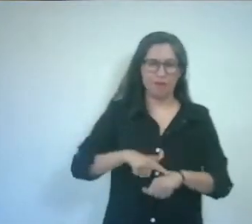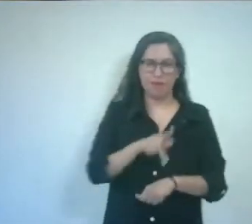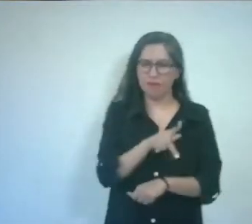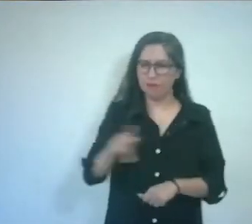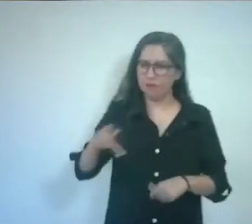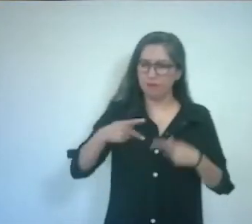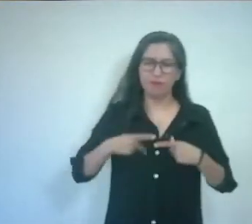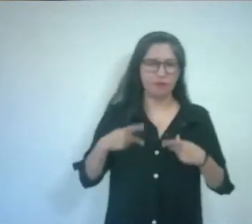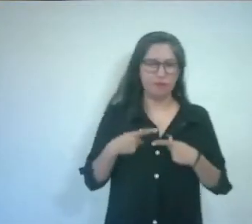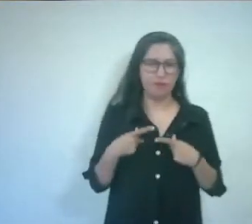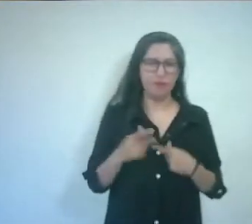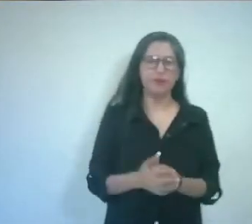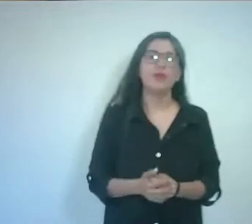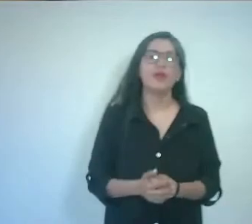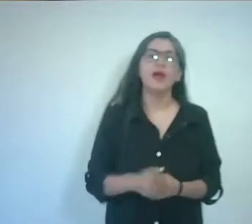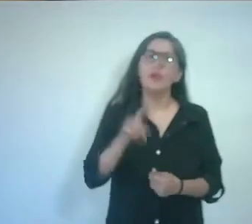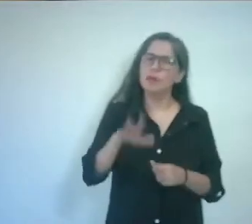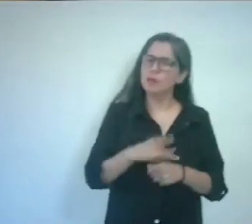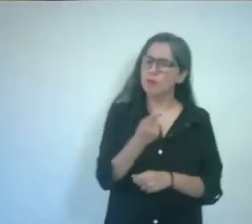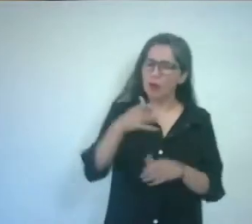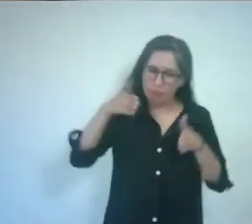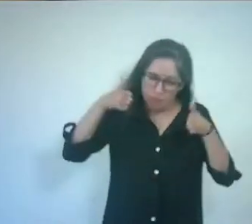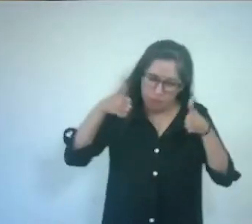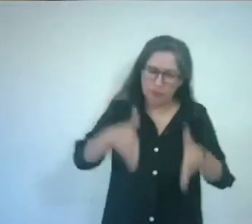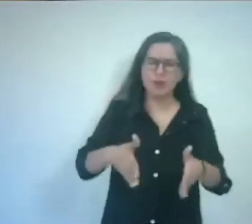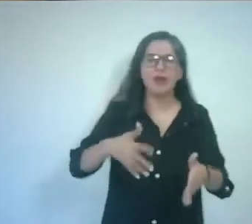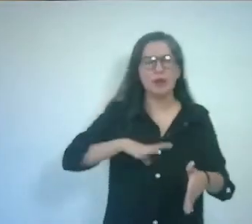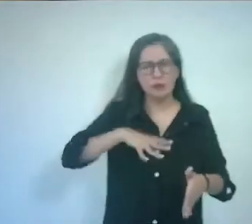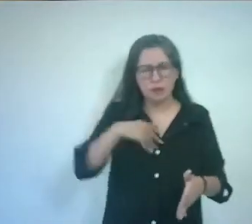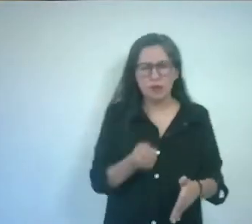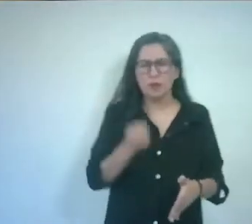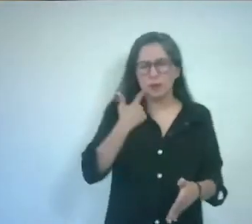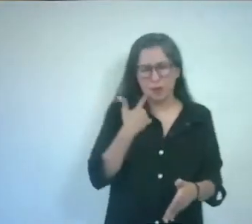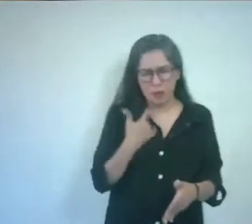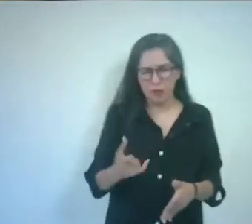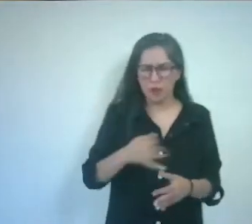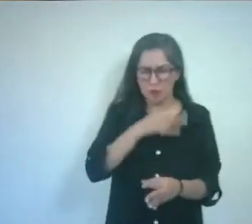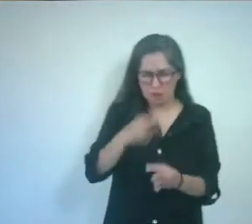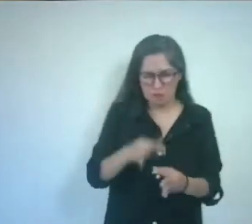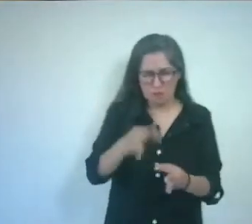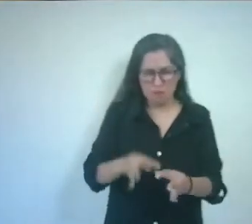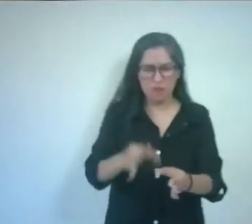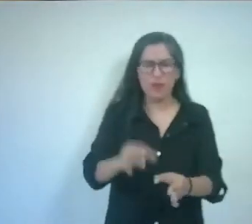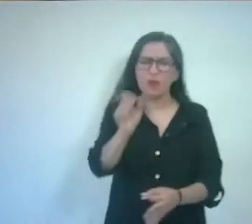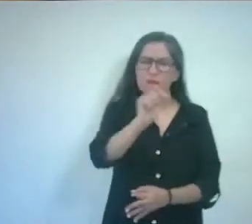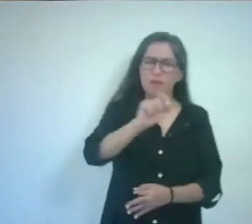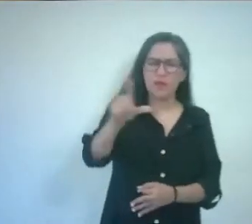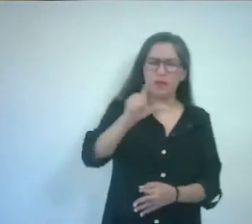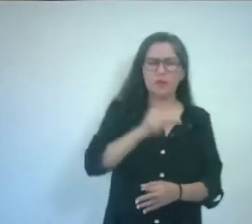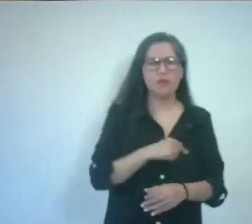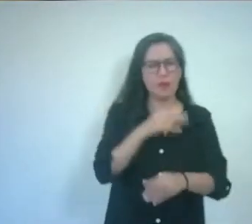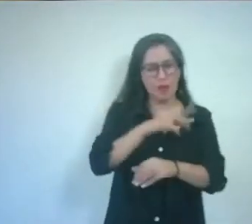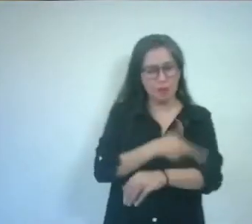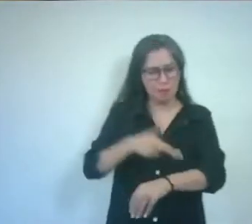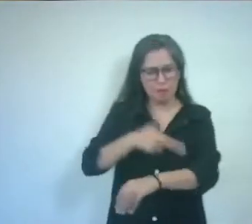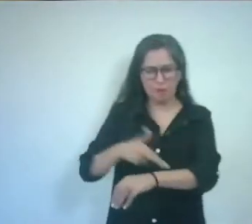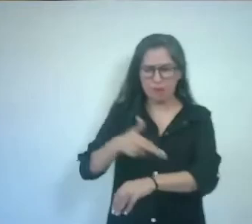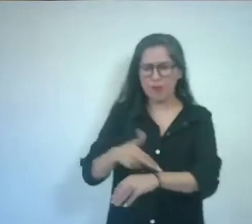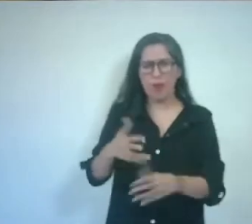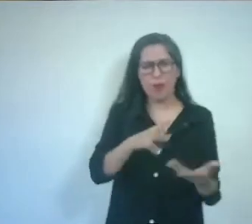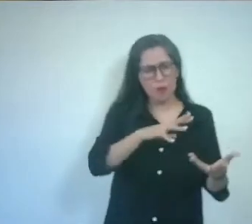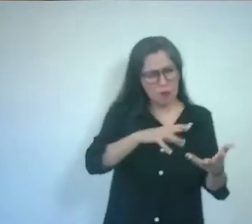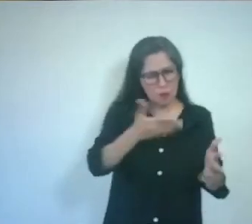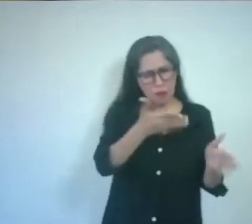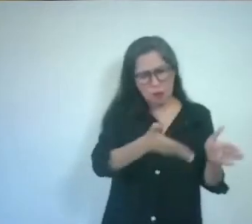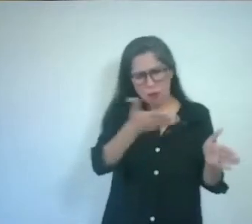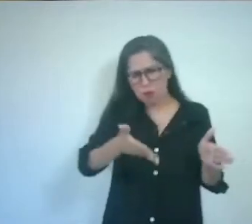han puesto todo su empeño, su dedicación, su compromiso, su profesionalismo para organizar, desarrollar y vigilar este